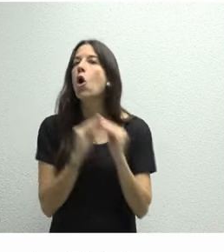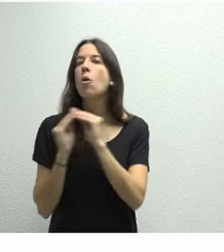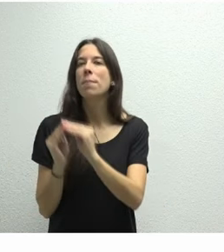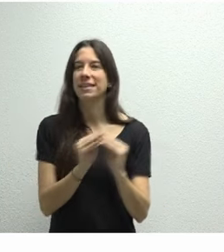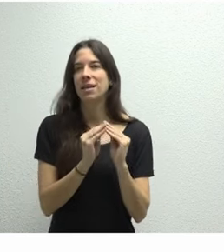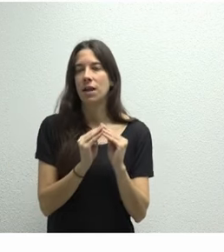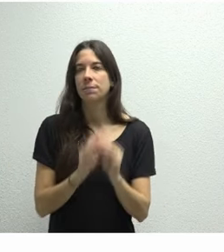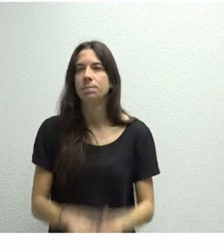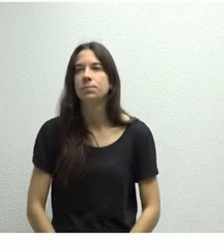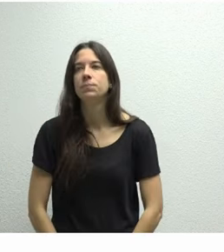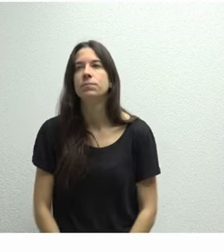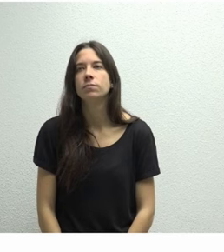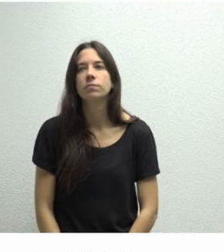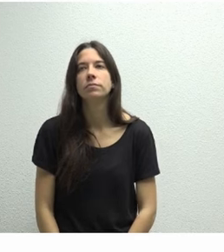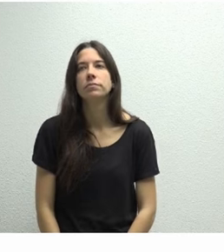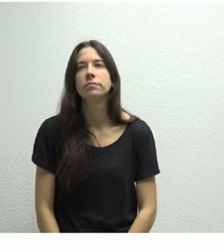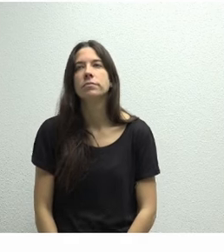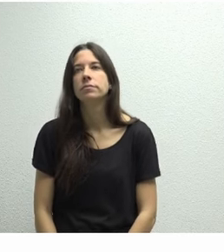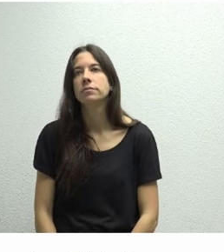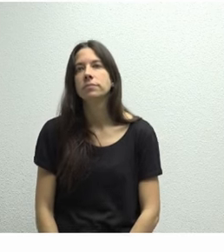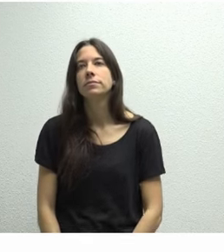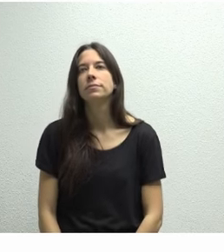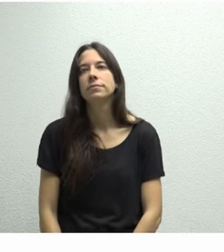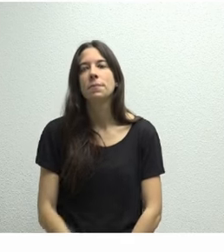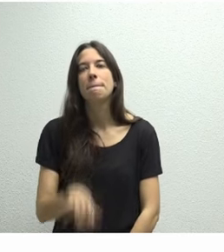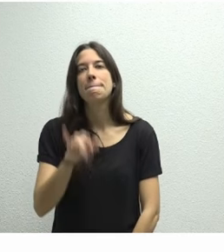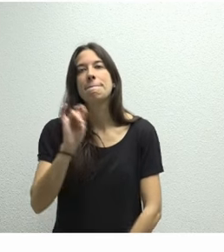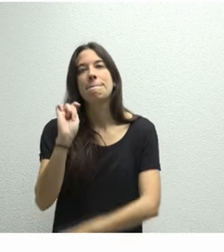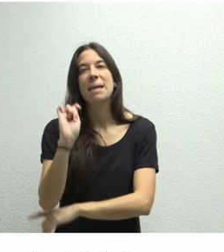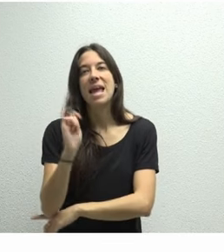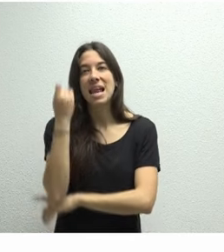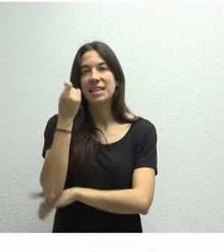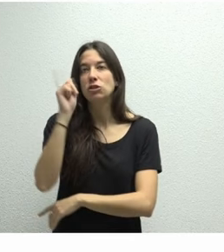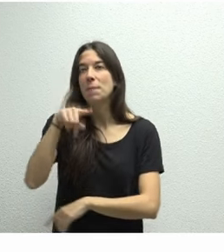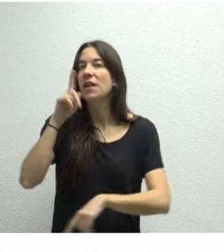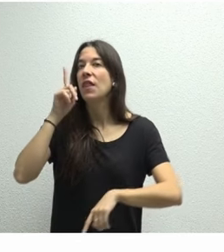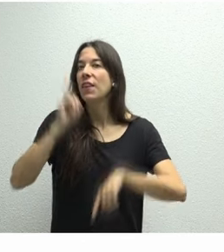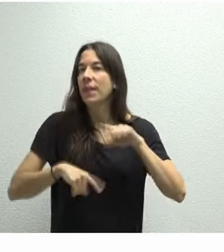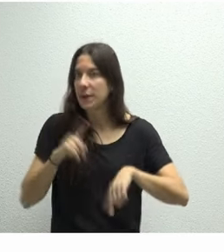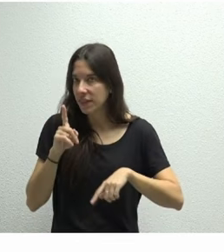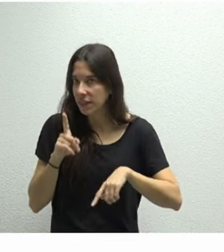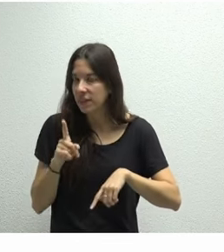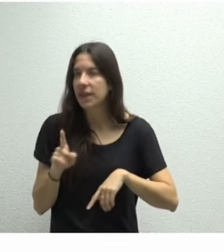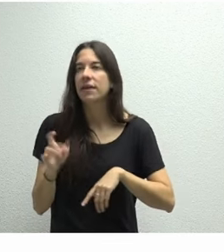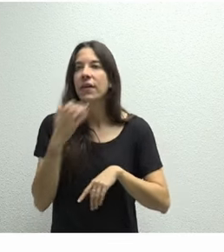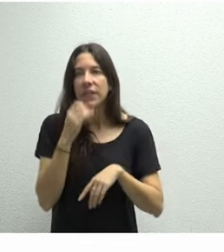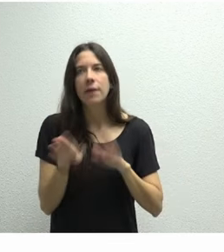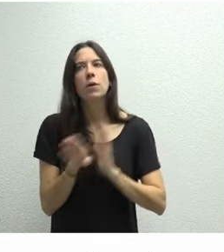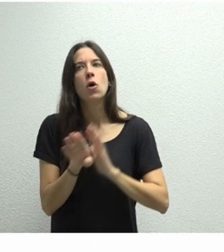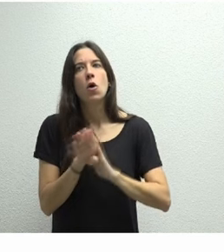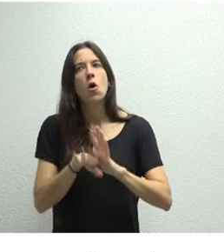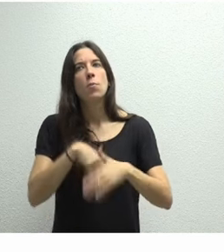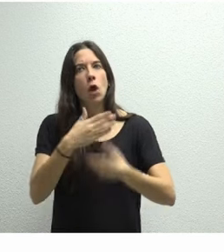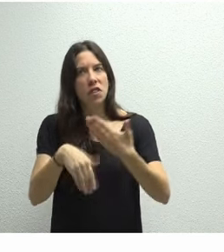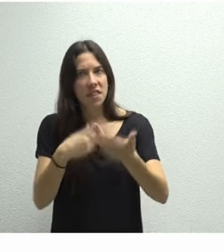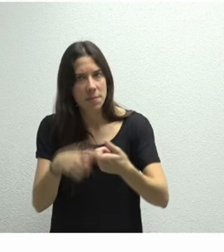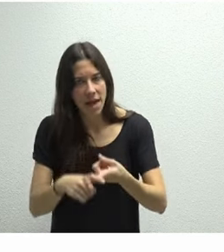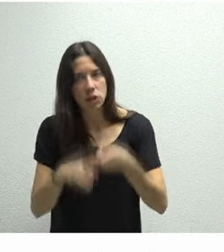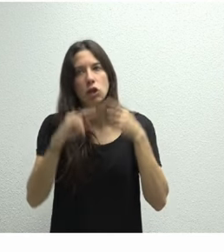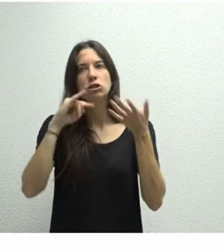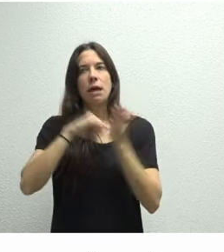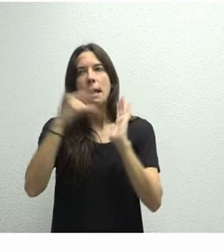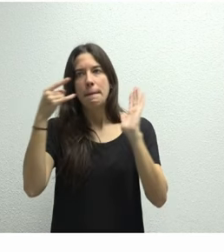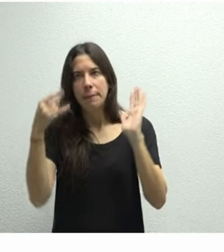así no y el éxito también está no tanto en tener procedimientos planes